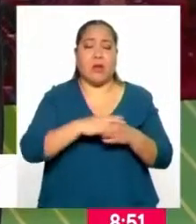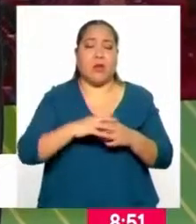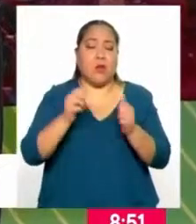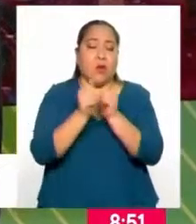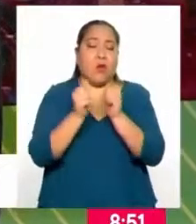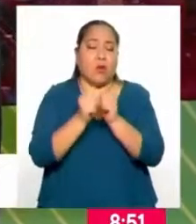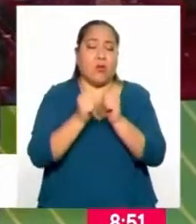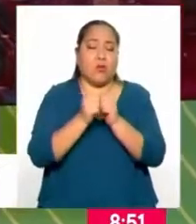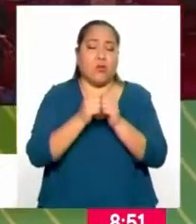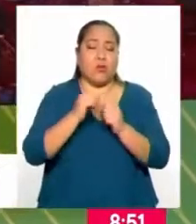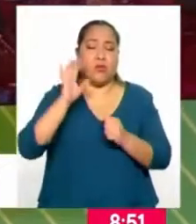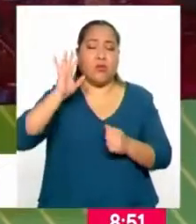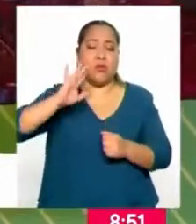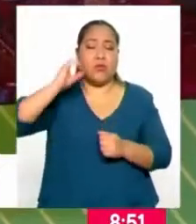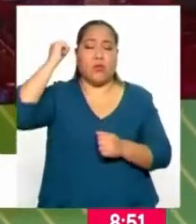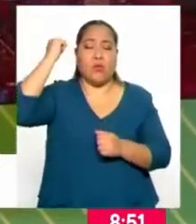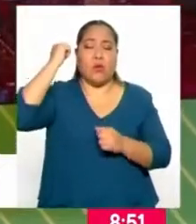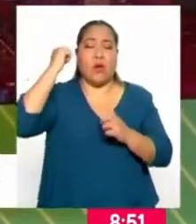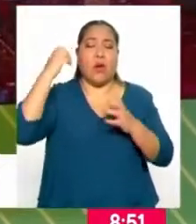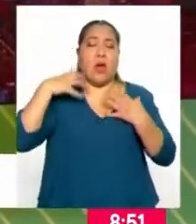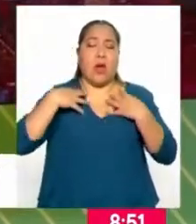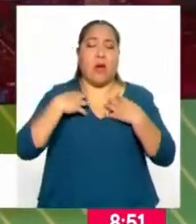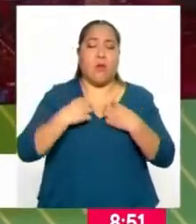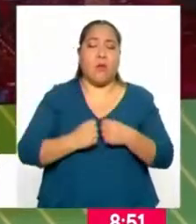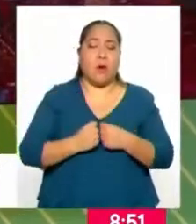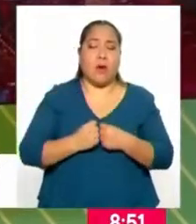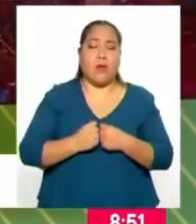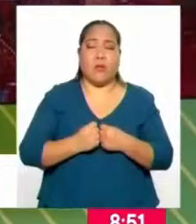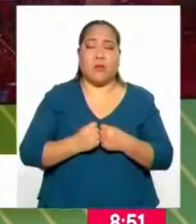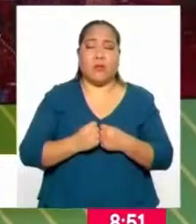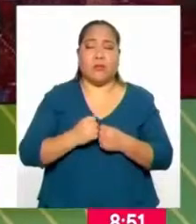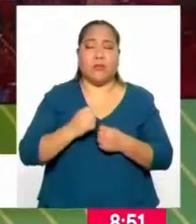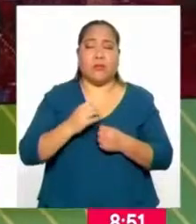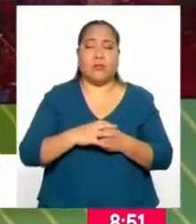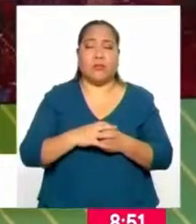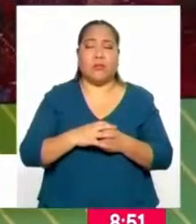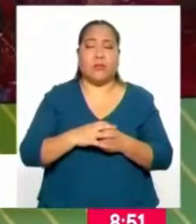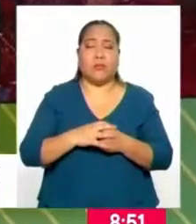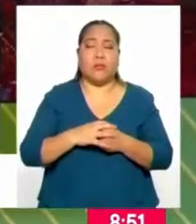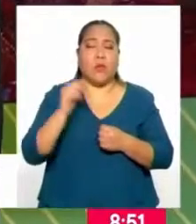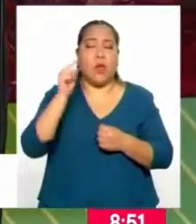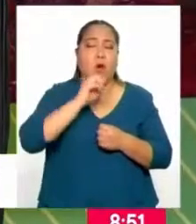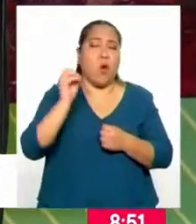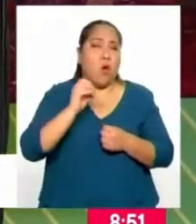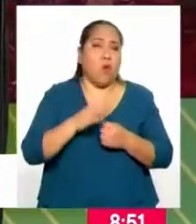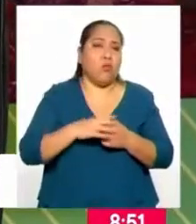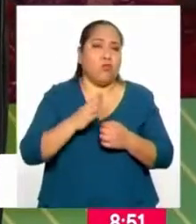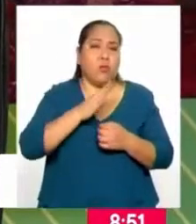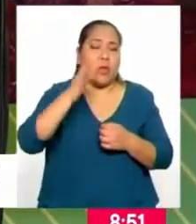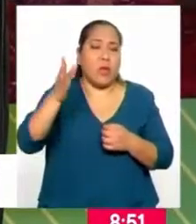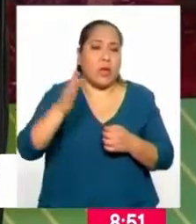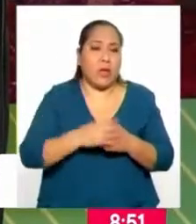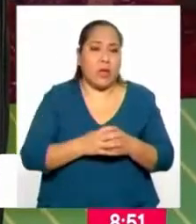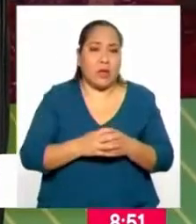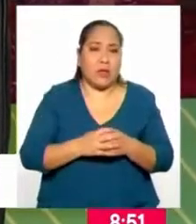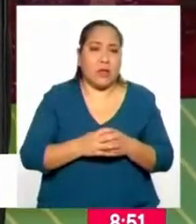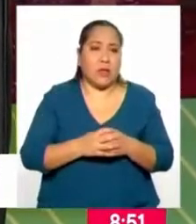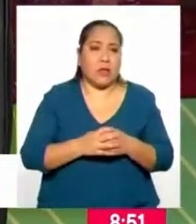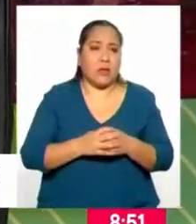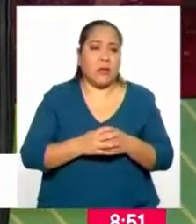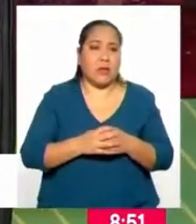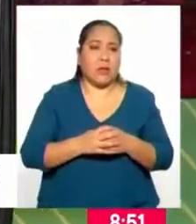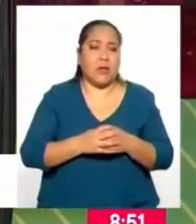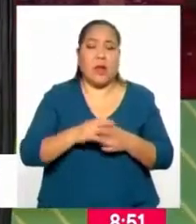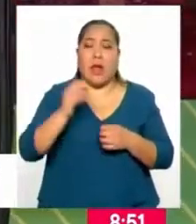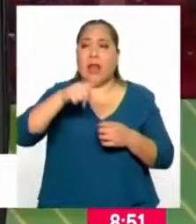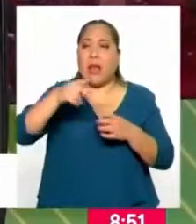o delegar en un abogado la defensa total de los planteamientos, como ha pasado recientemente